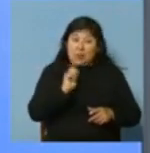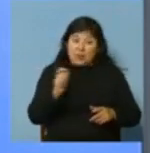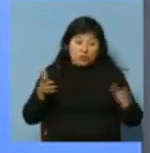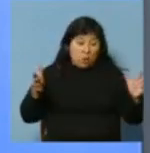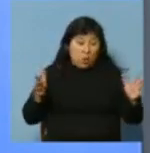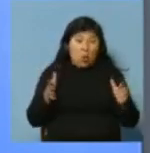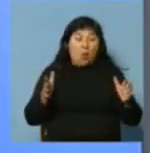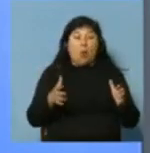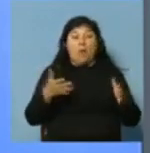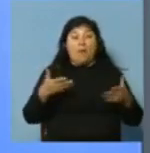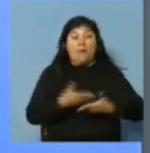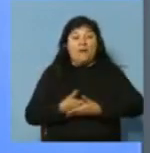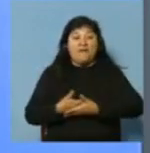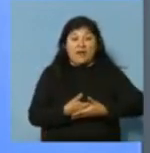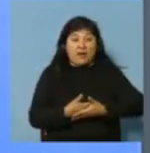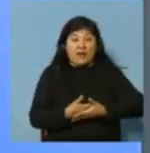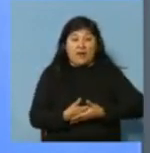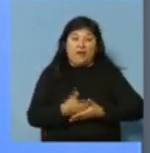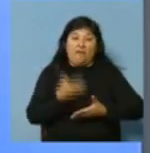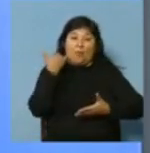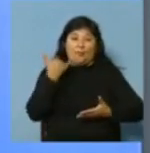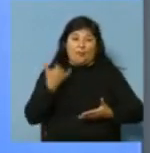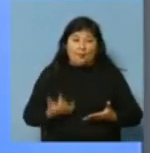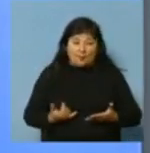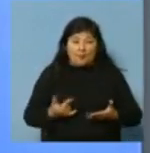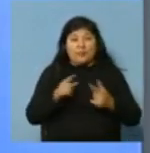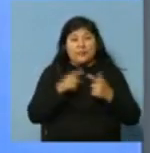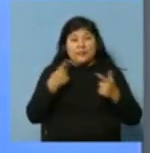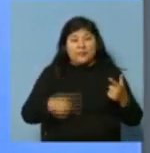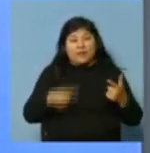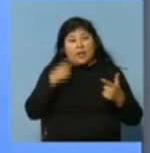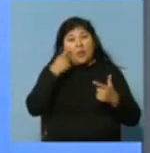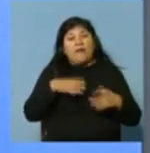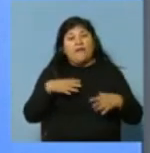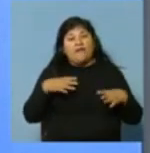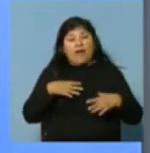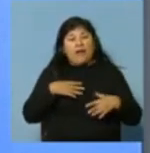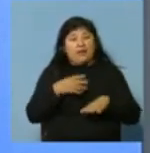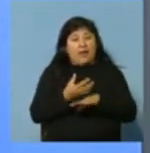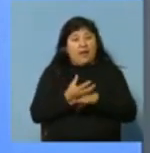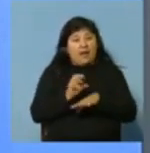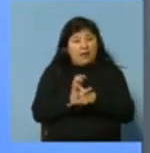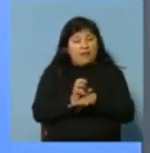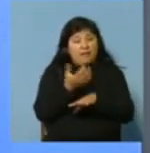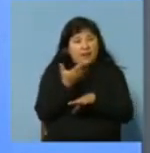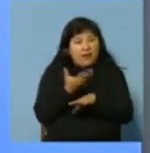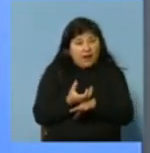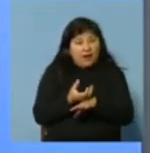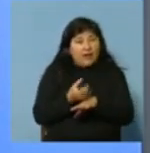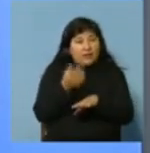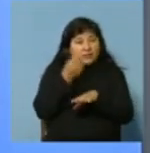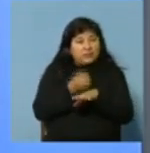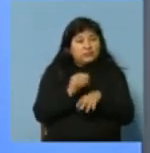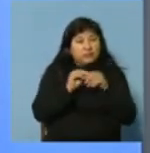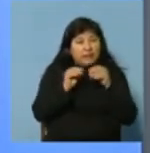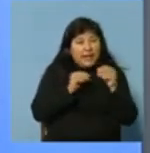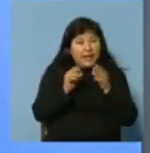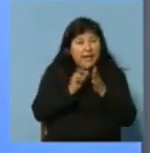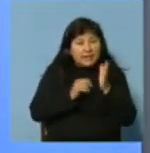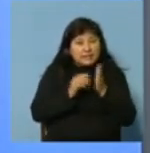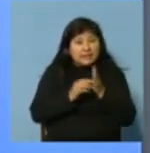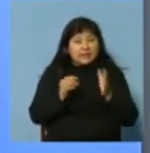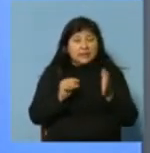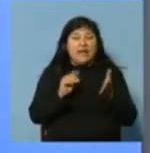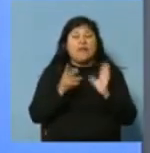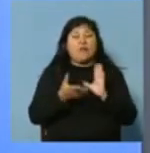flaquito porque no tiene desarrollado su tejido graso así que el flaquito y es del tamaño de la palma